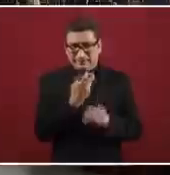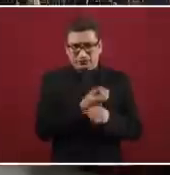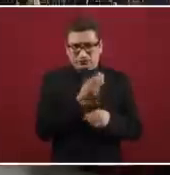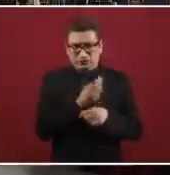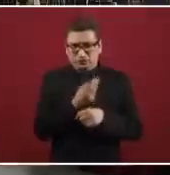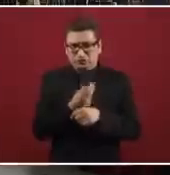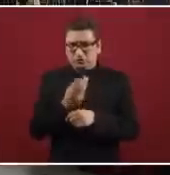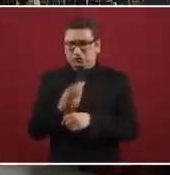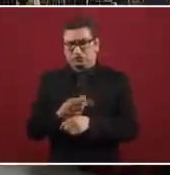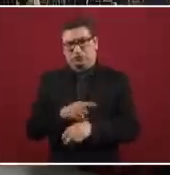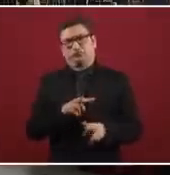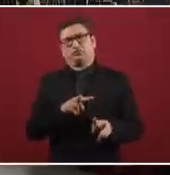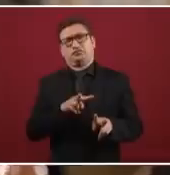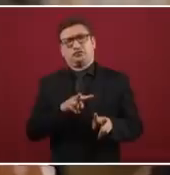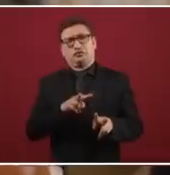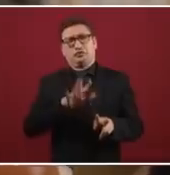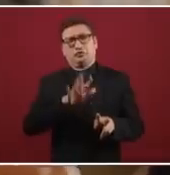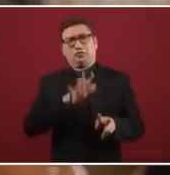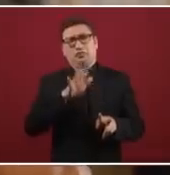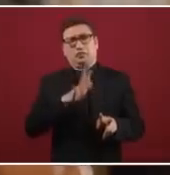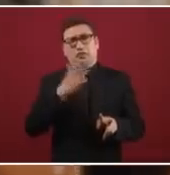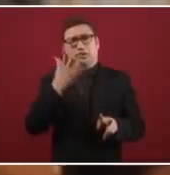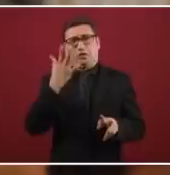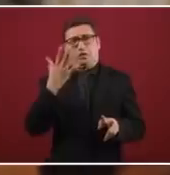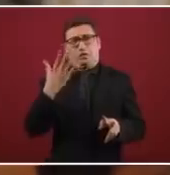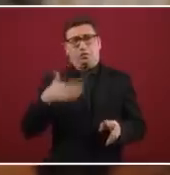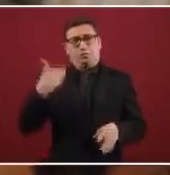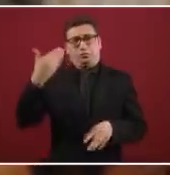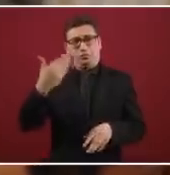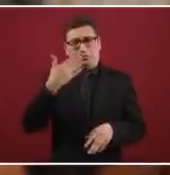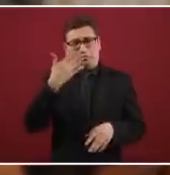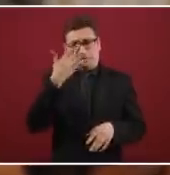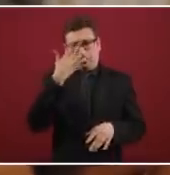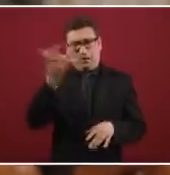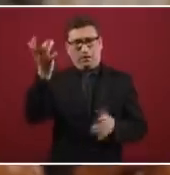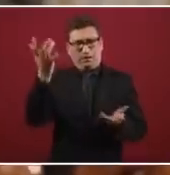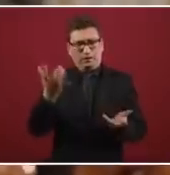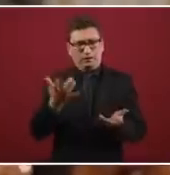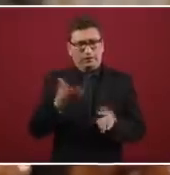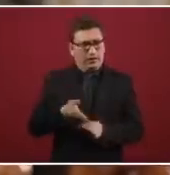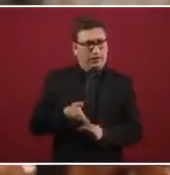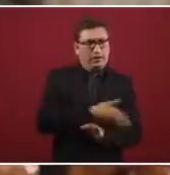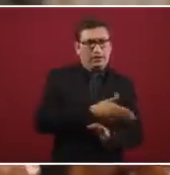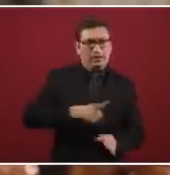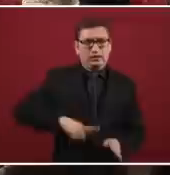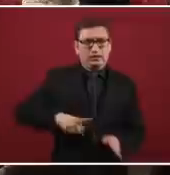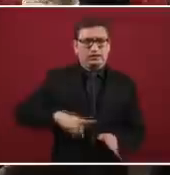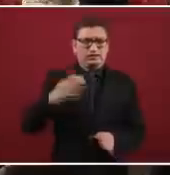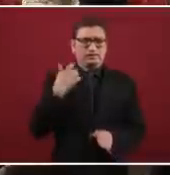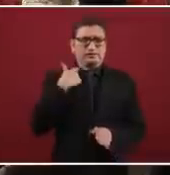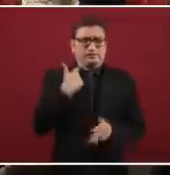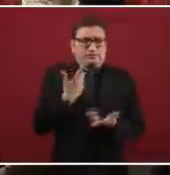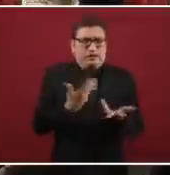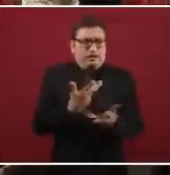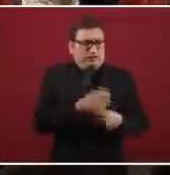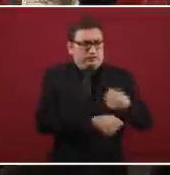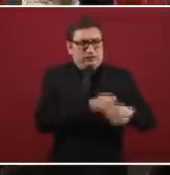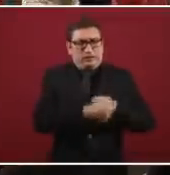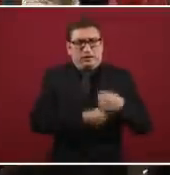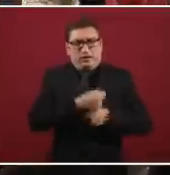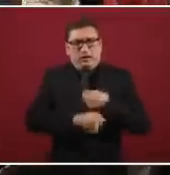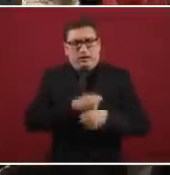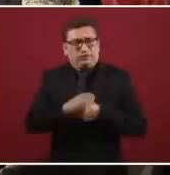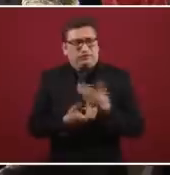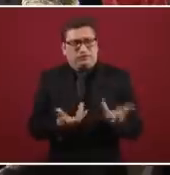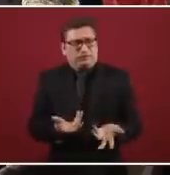repito, pareciera una solución mágica, pues ¿qué hicieron los gobiernos anteriores entonces en años, en décadas, ¿no? Si